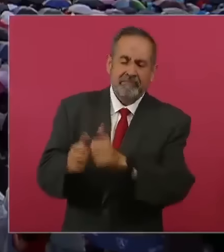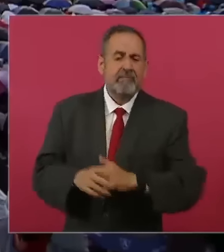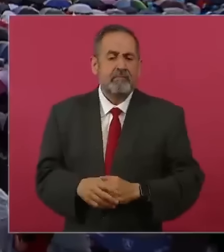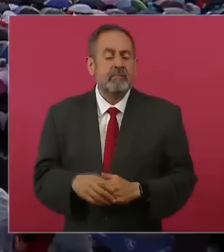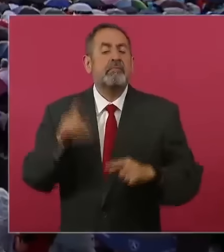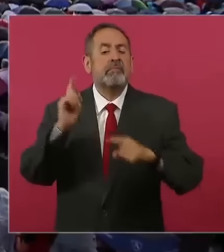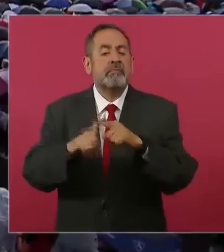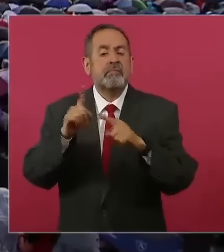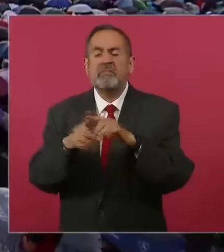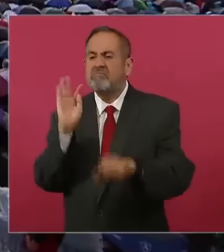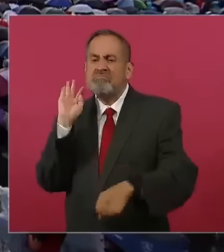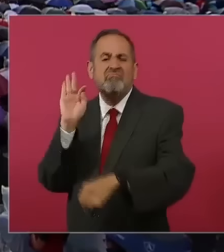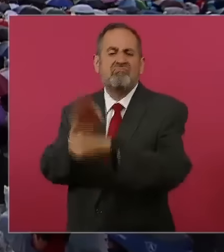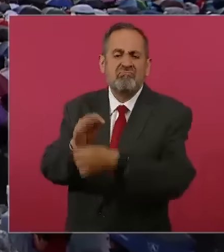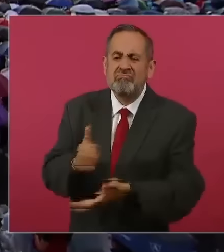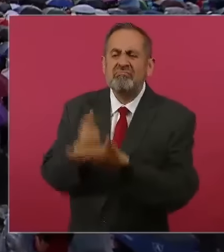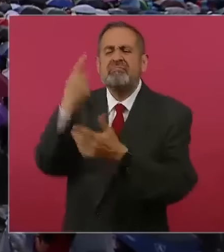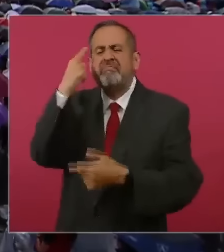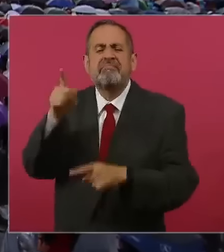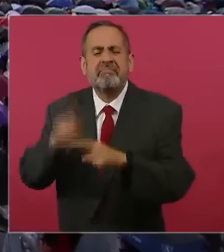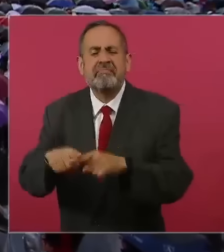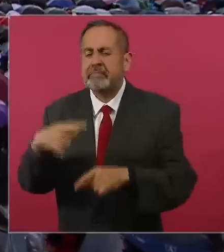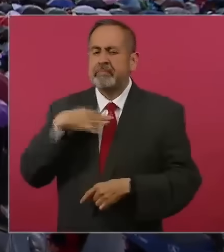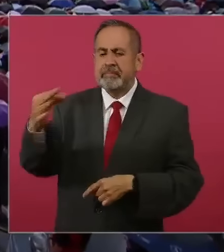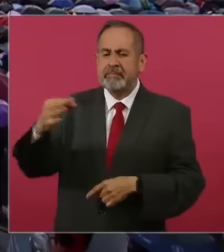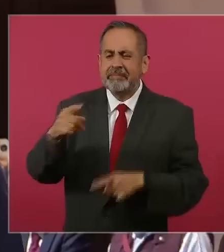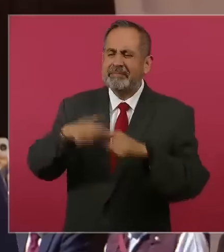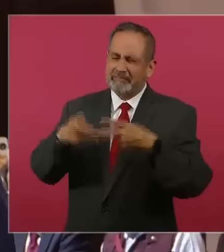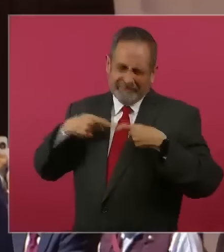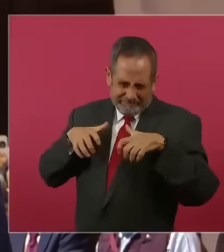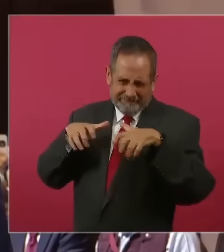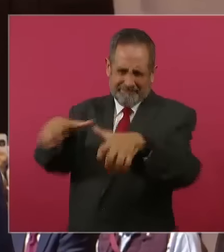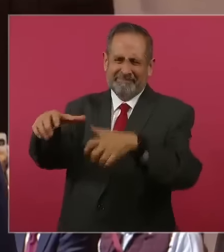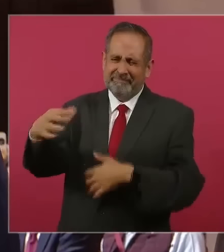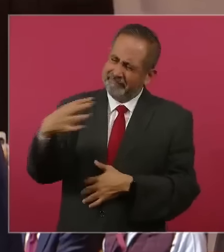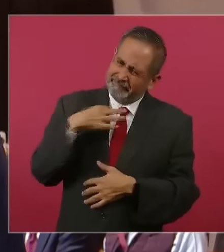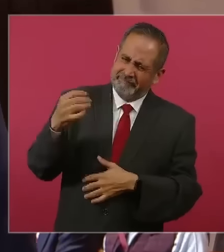¿Por quién estamos aquí? ¡Por el pueblo!